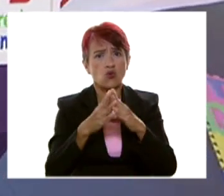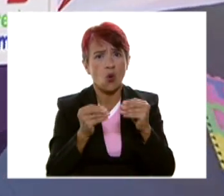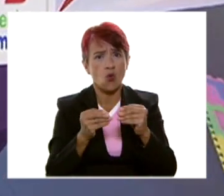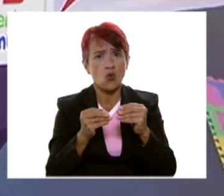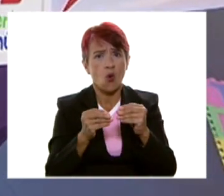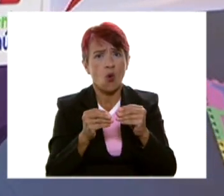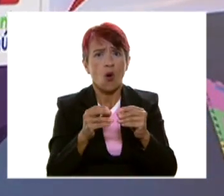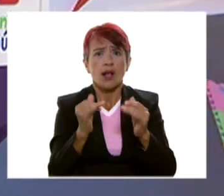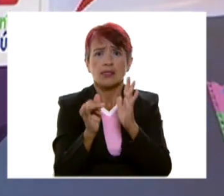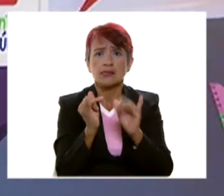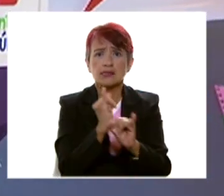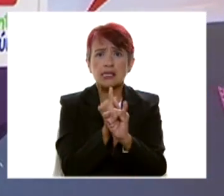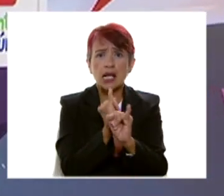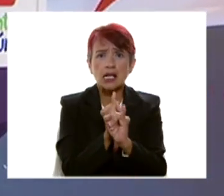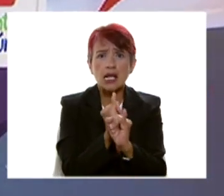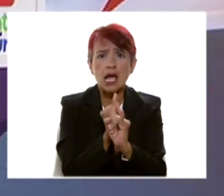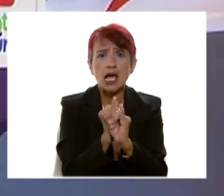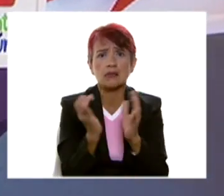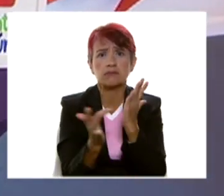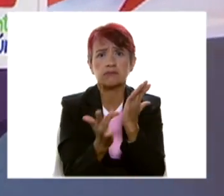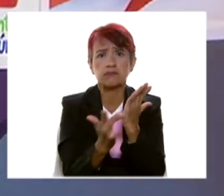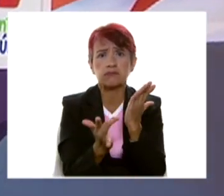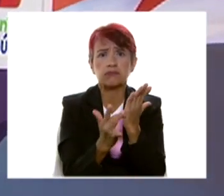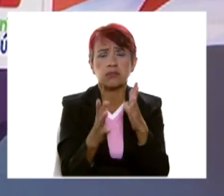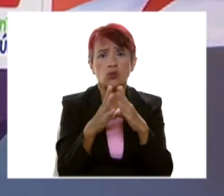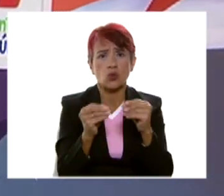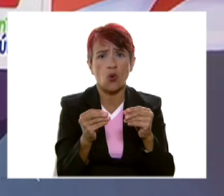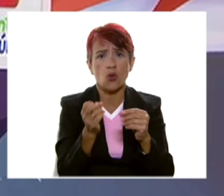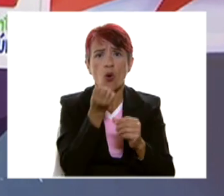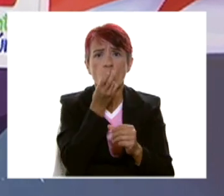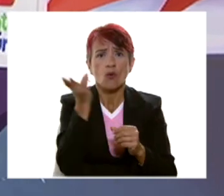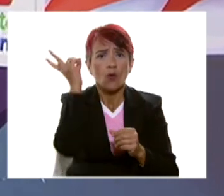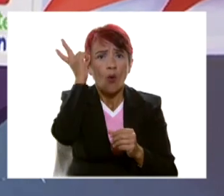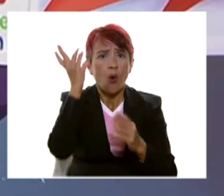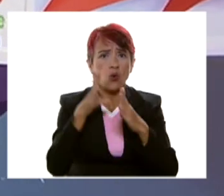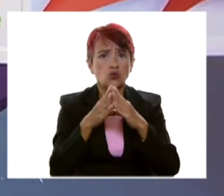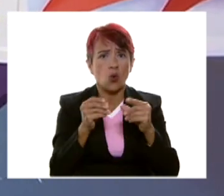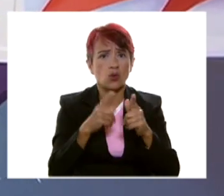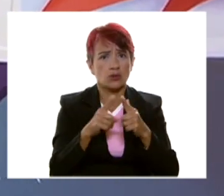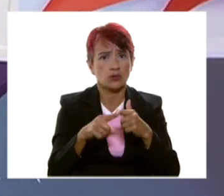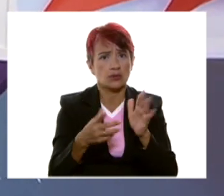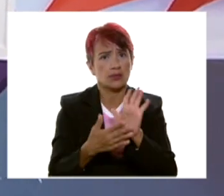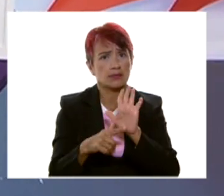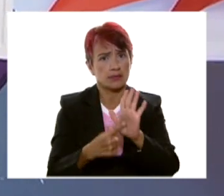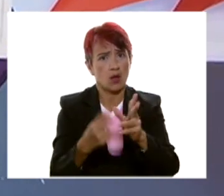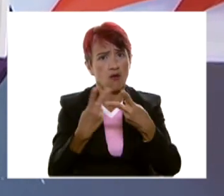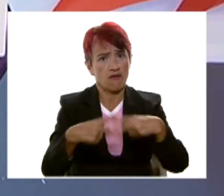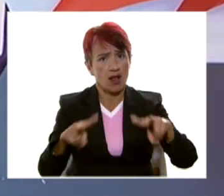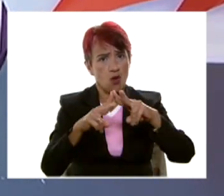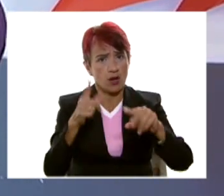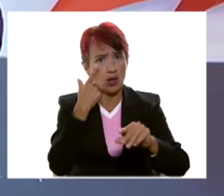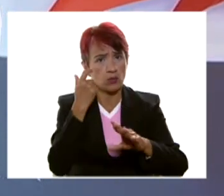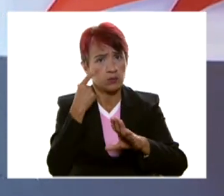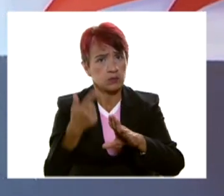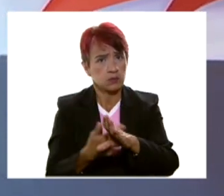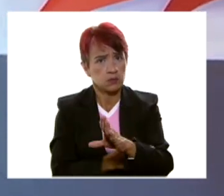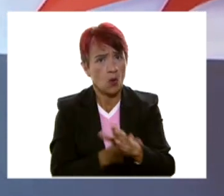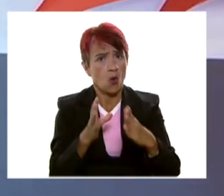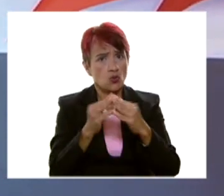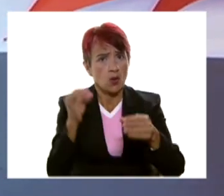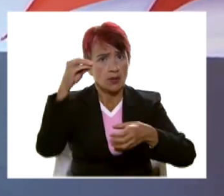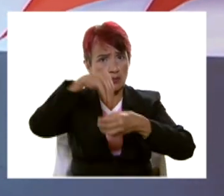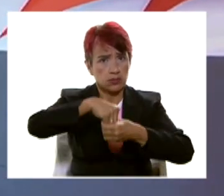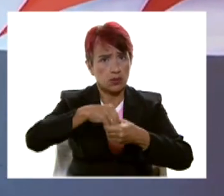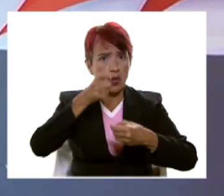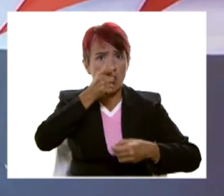redes sociales, sino también a los juegos tradicionales indígenas. Recuerde que es importante resaltar los valores, costumbres y tradiciones de nuestros